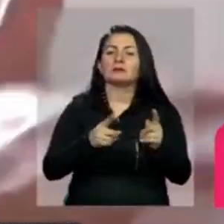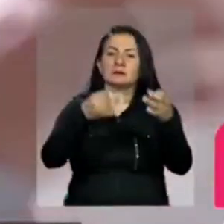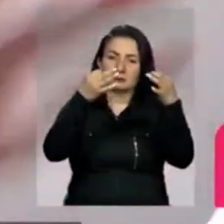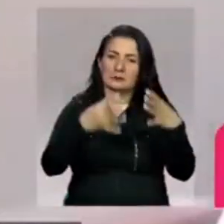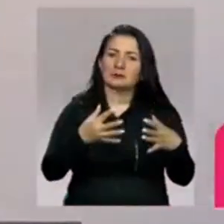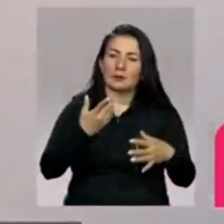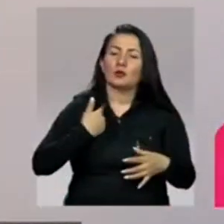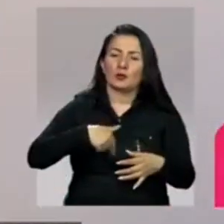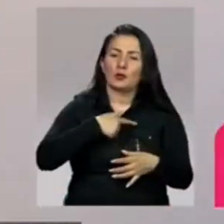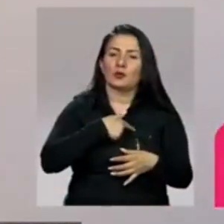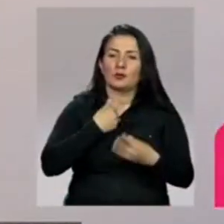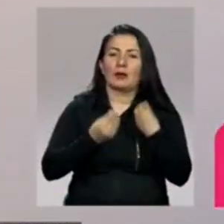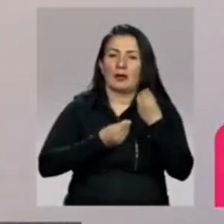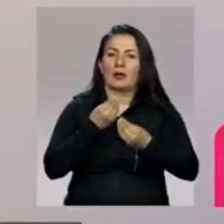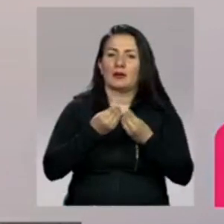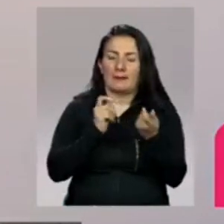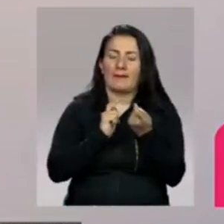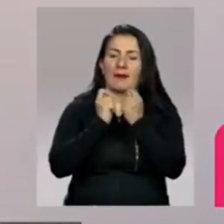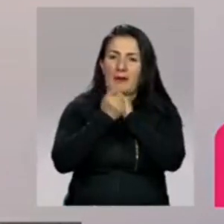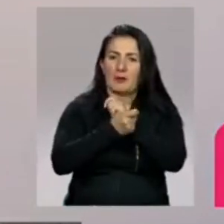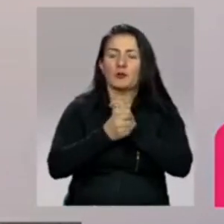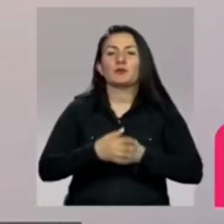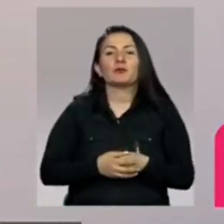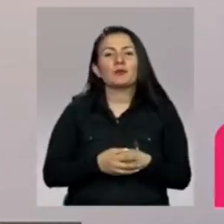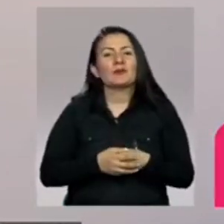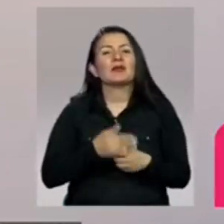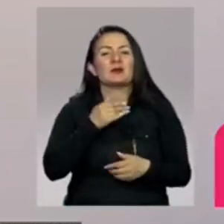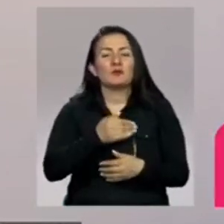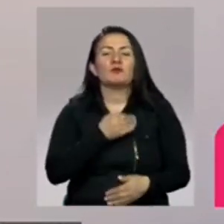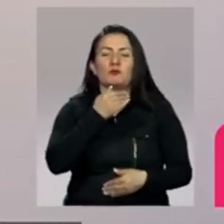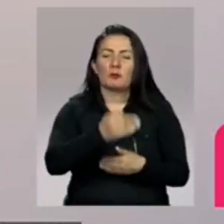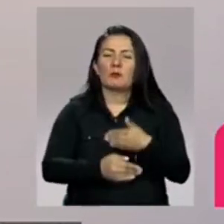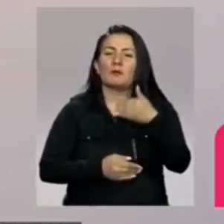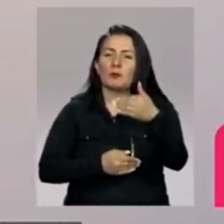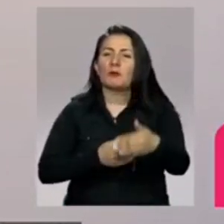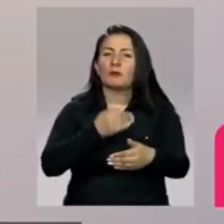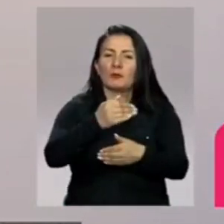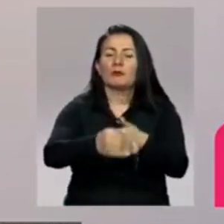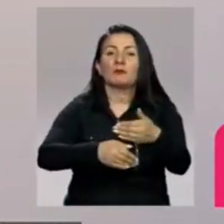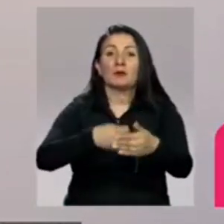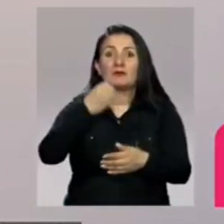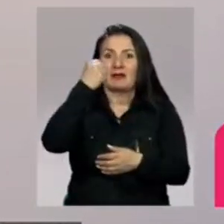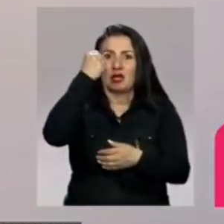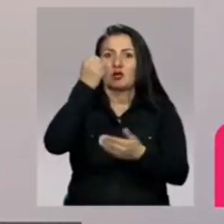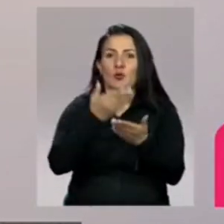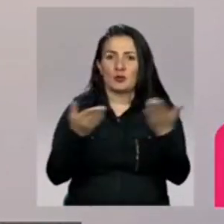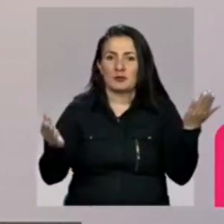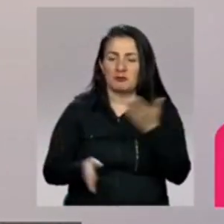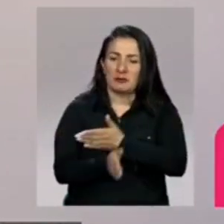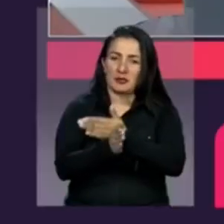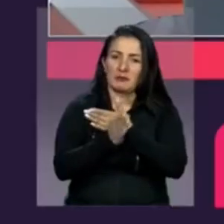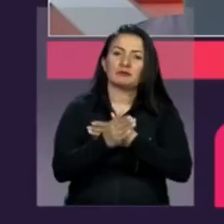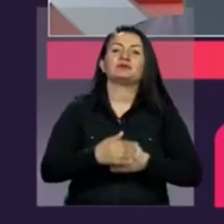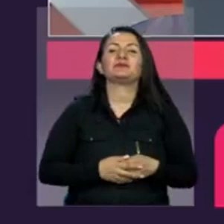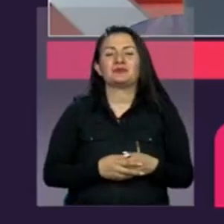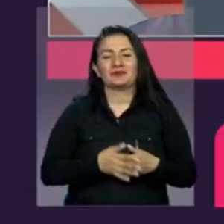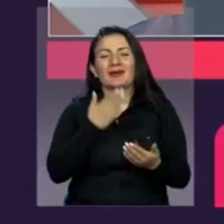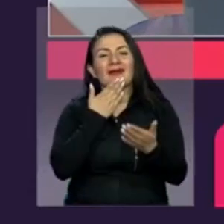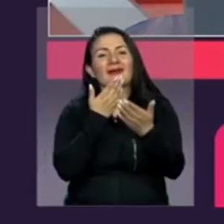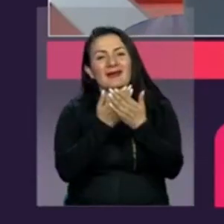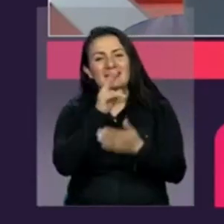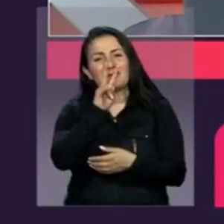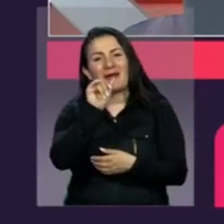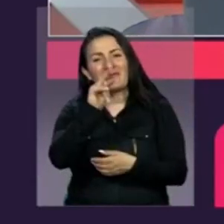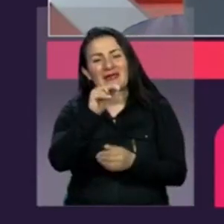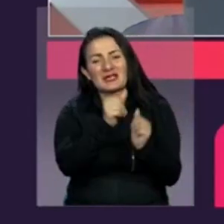de que estamos buscando un cambio. Y así, poco a poco, de verdad, hemos ido logrando cosas y las seguiremos haciendo. Vanessa Córdoba, muchísimas gracias